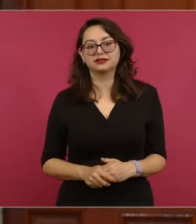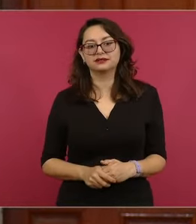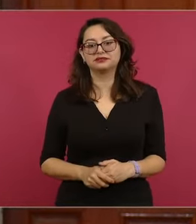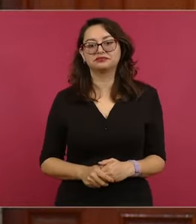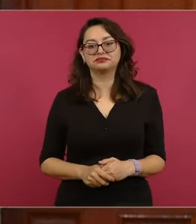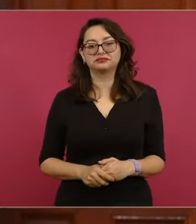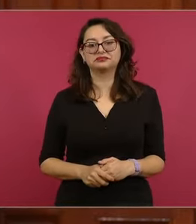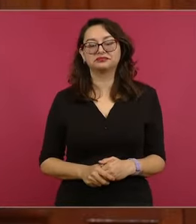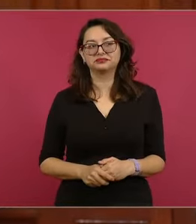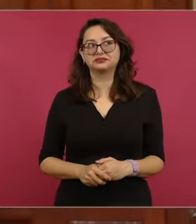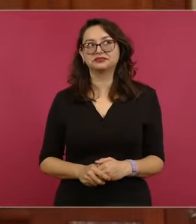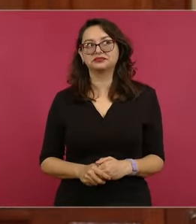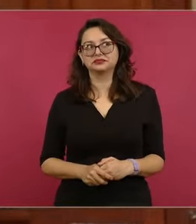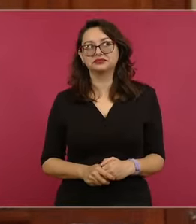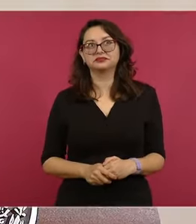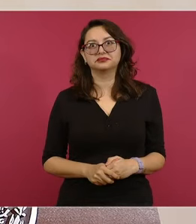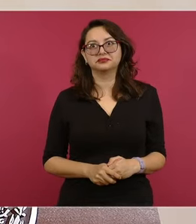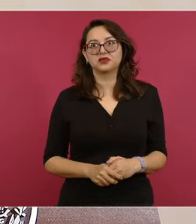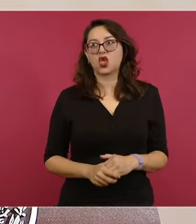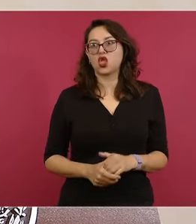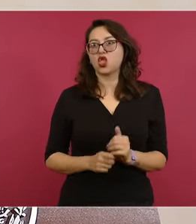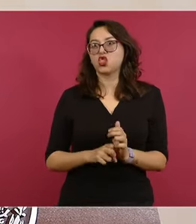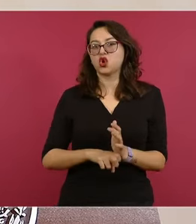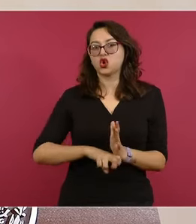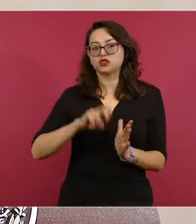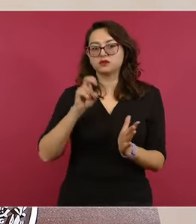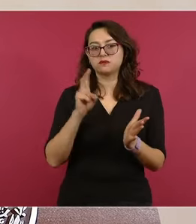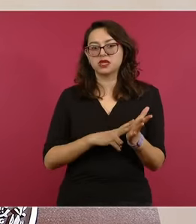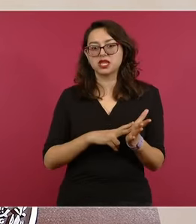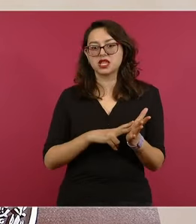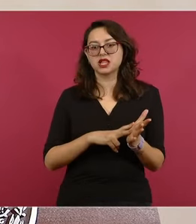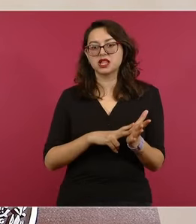Sí, como desde el